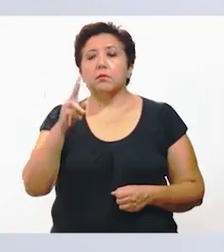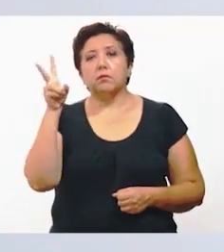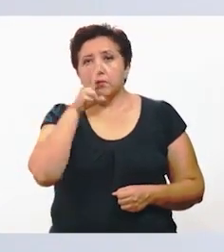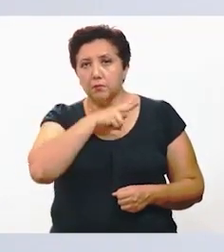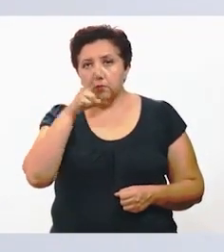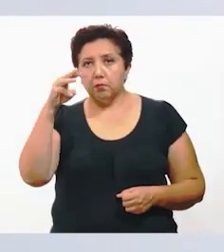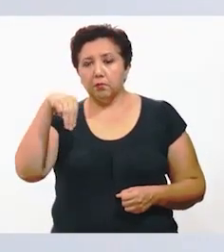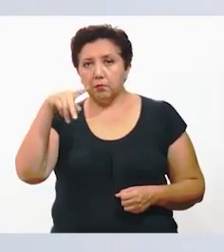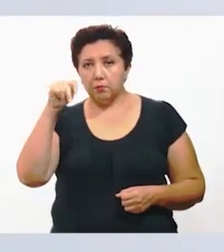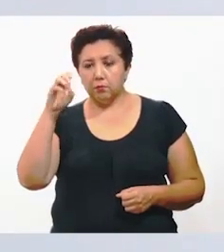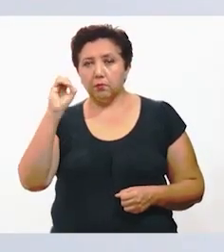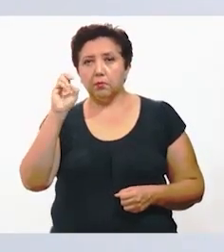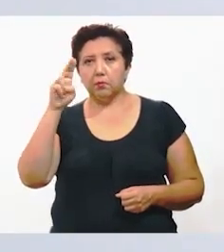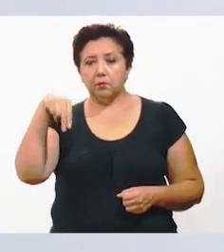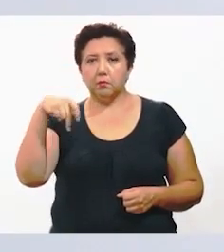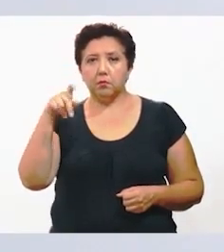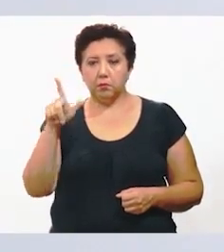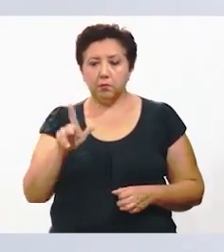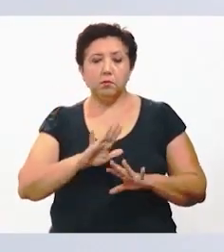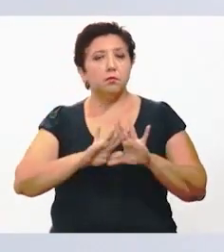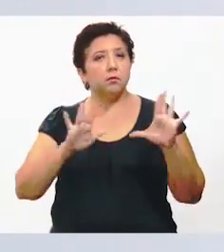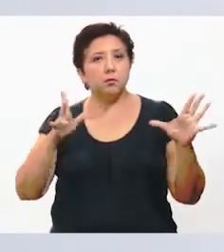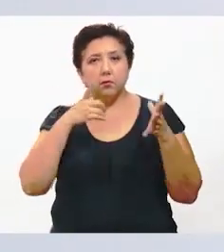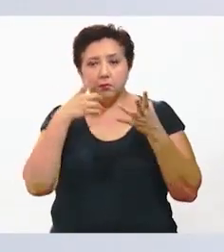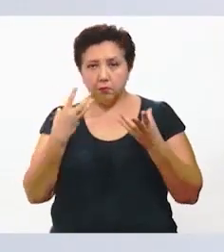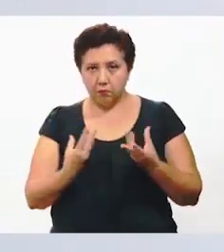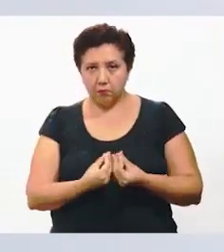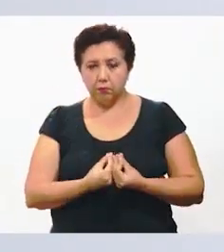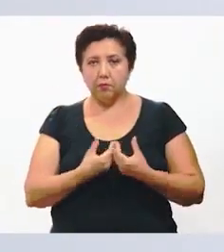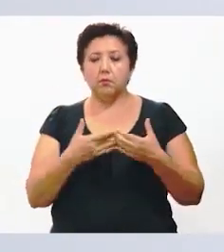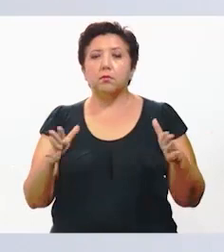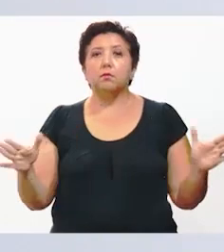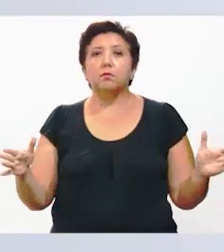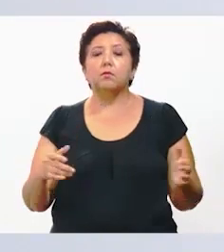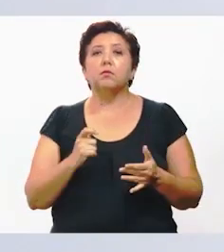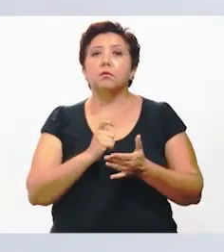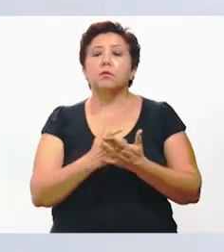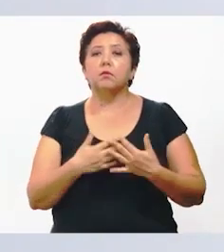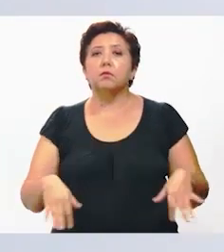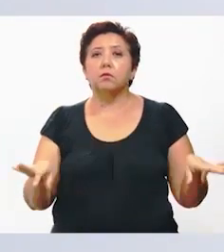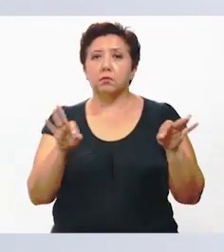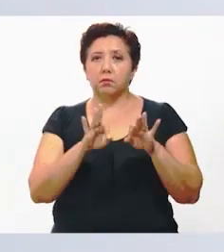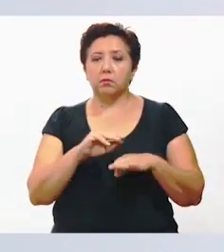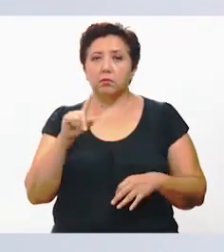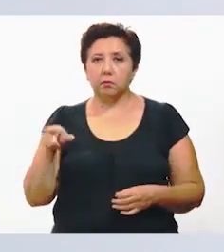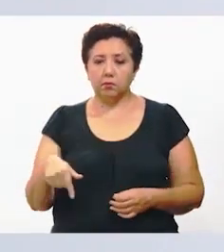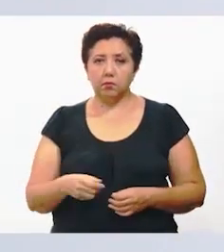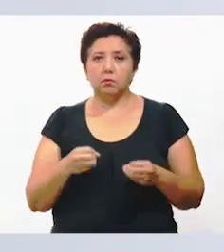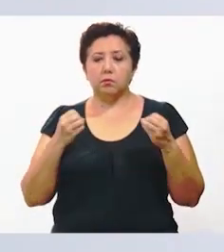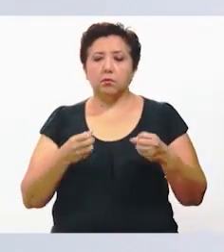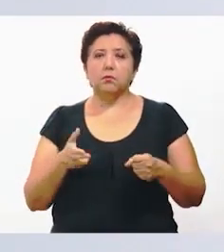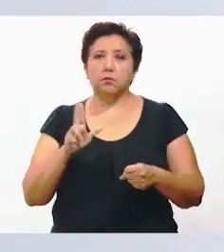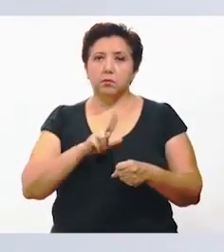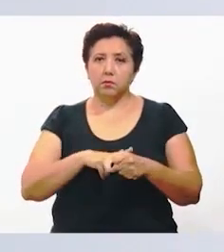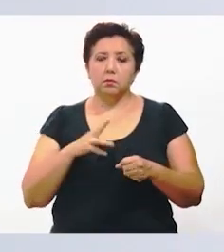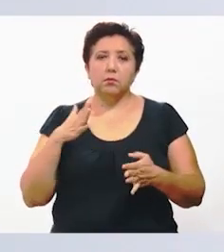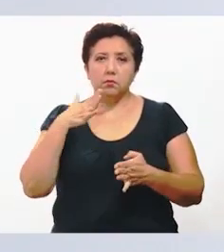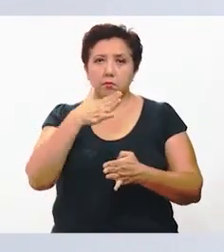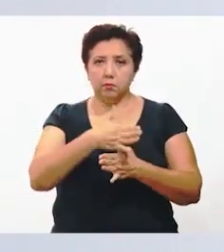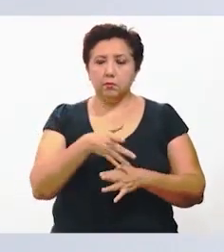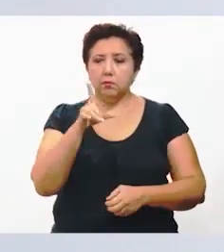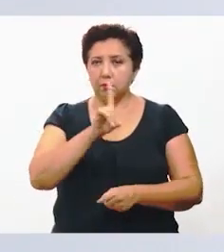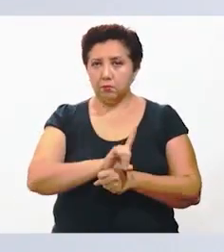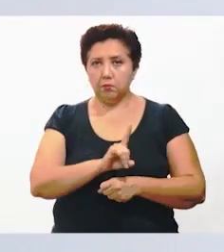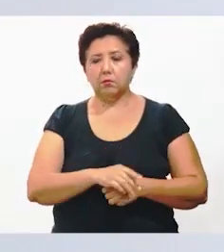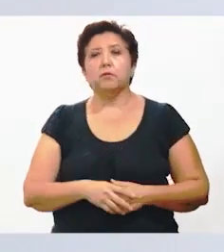de Valladolid, Motul y Concal. Como hemos señalado, en la reapertura económica, los datos más importantes son la ocupación hospitalaria